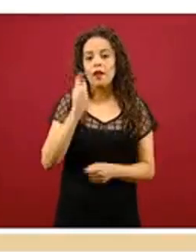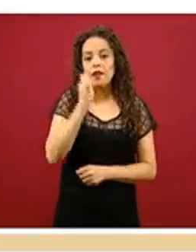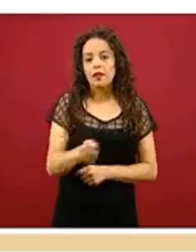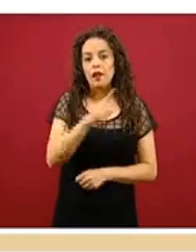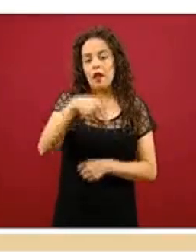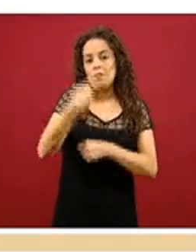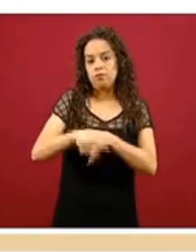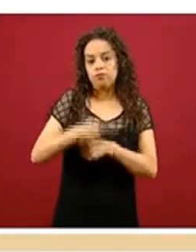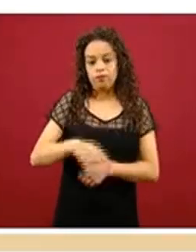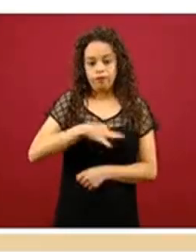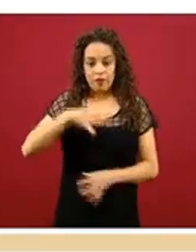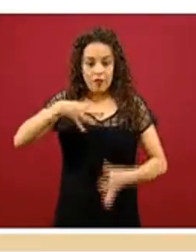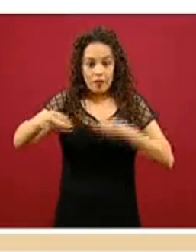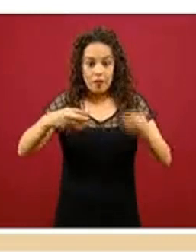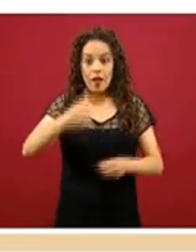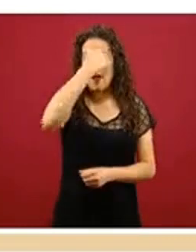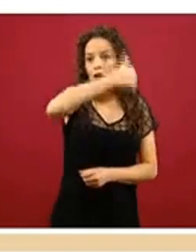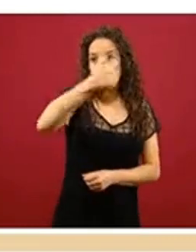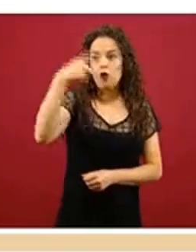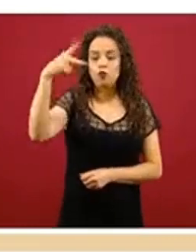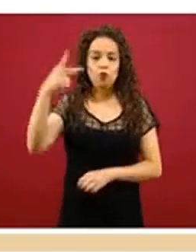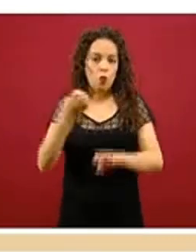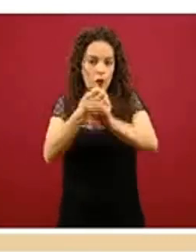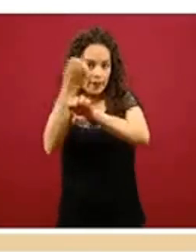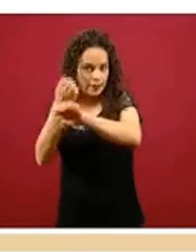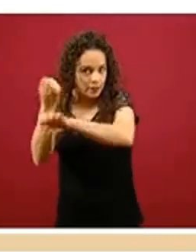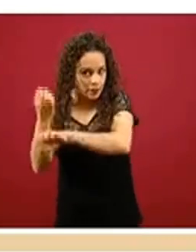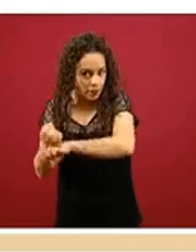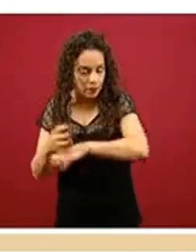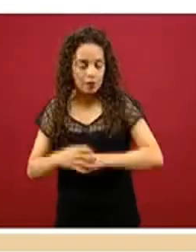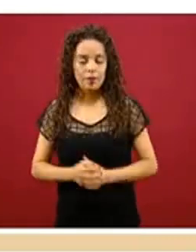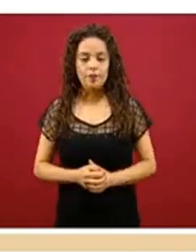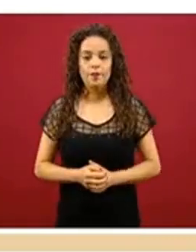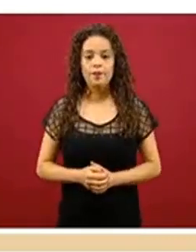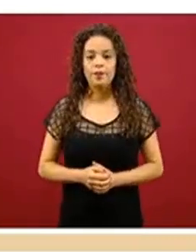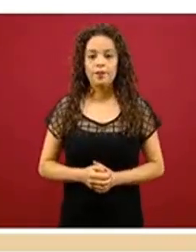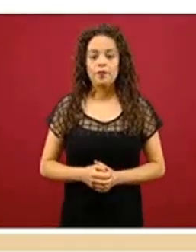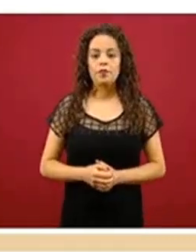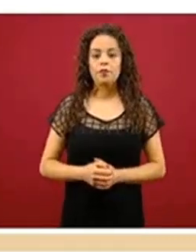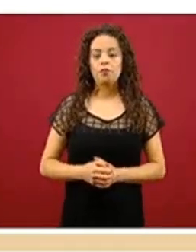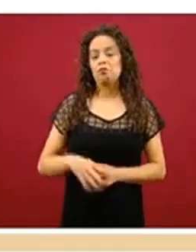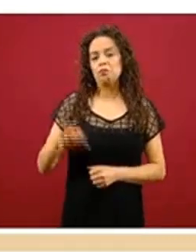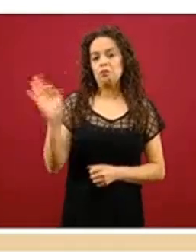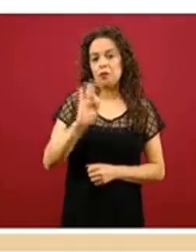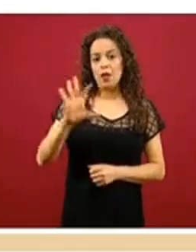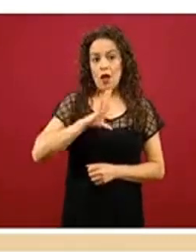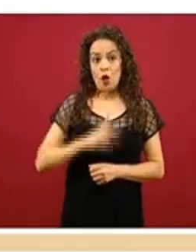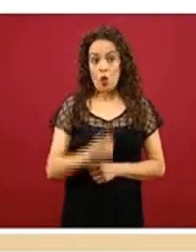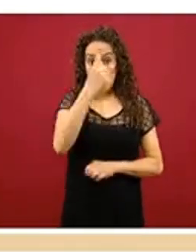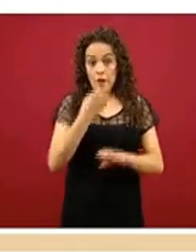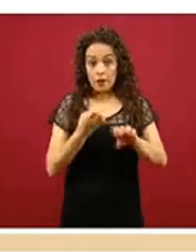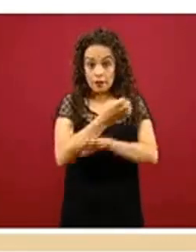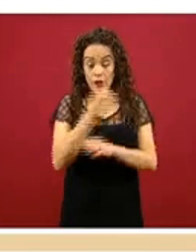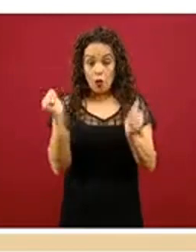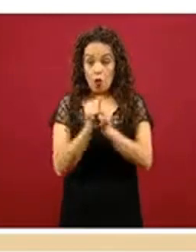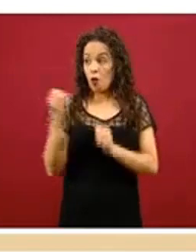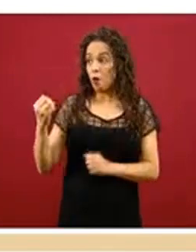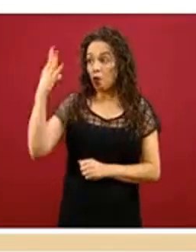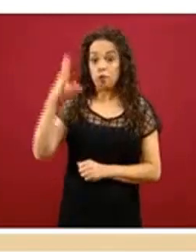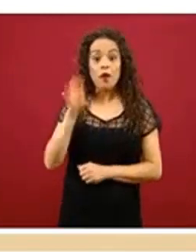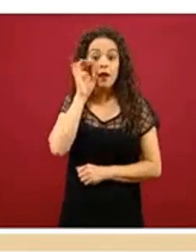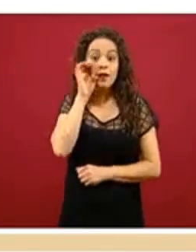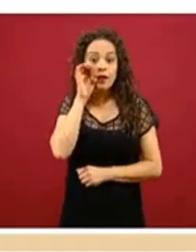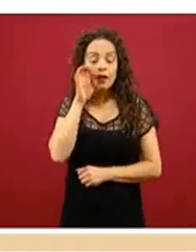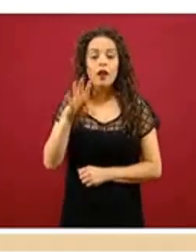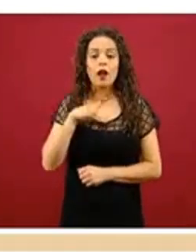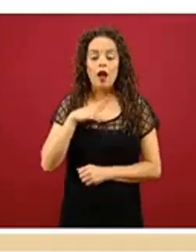que tenga cada estado. Un estado con color naranja tendrá más movilidad, dado que se abren